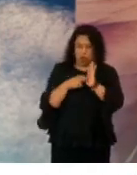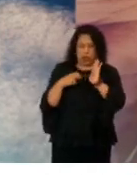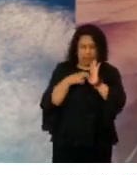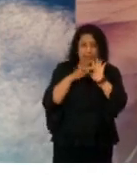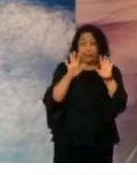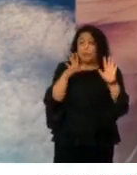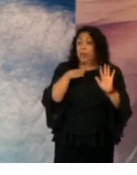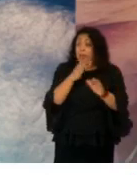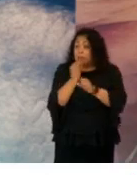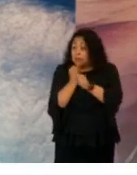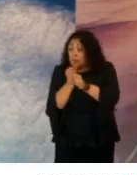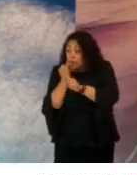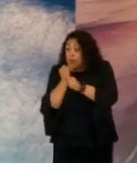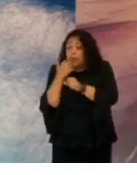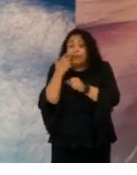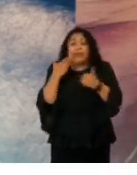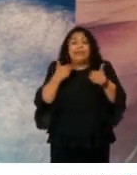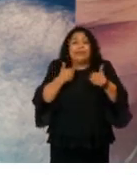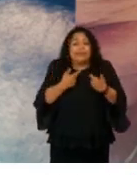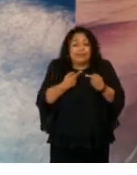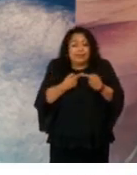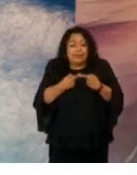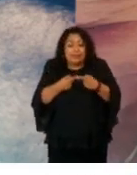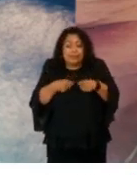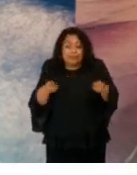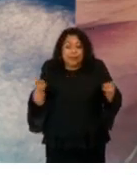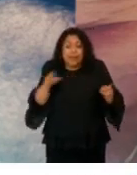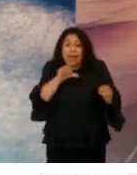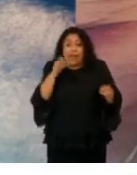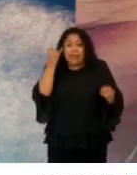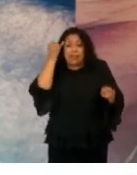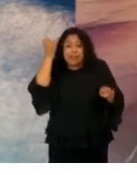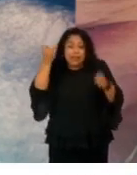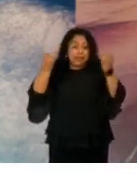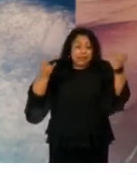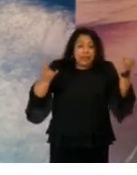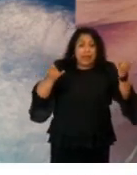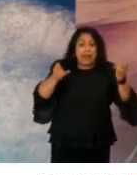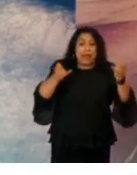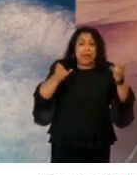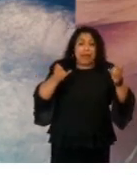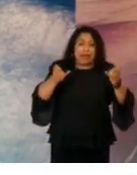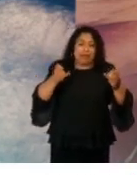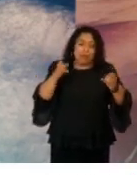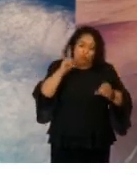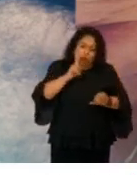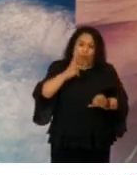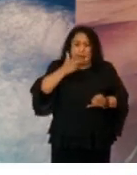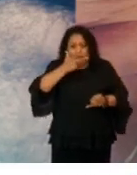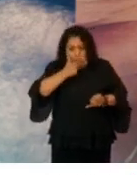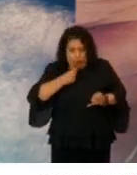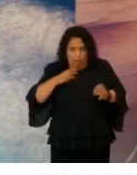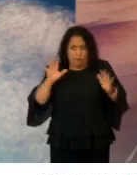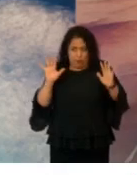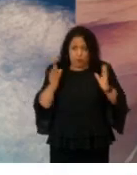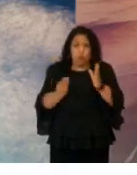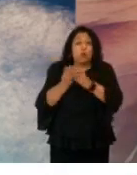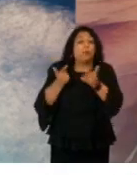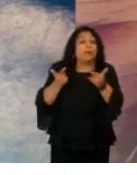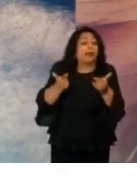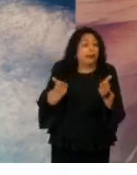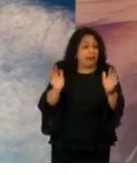estudio que quería entender cuáles eran las diferencias en torno a ideologías de género que tenían mujeres y hombres de estas nuevas